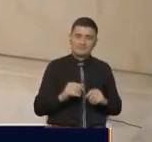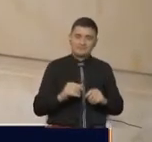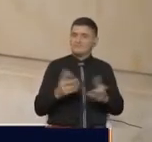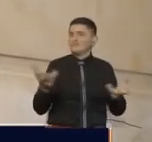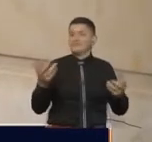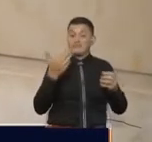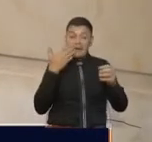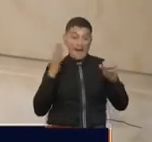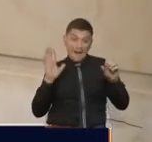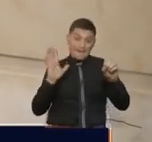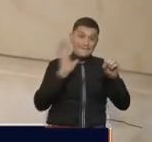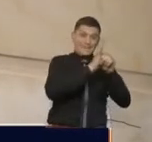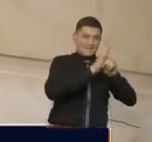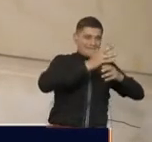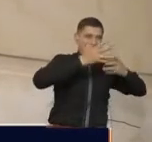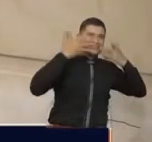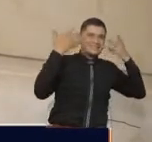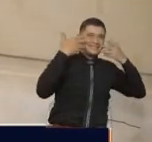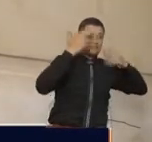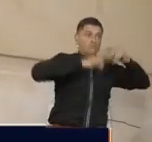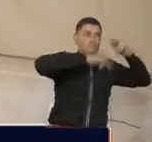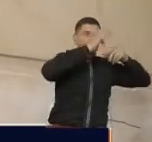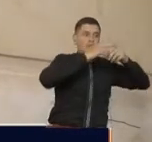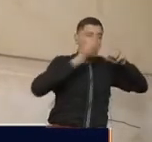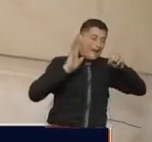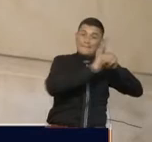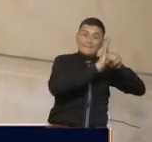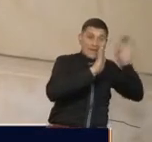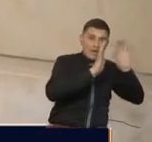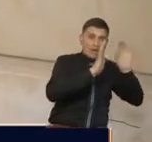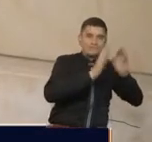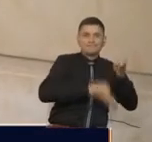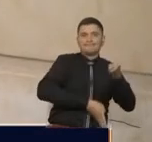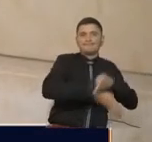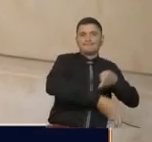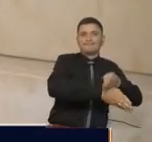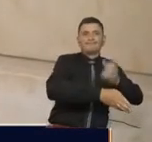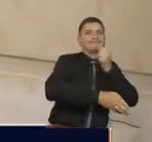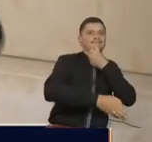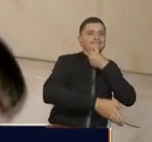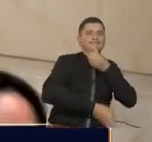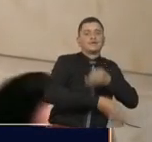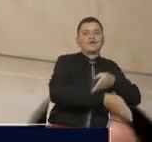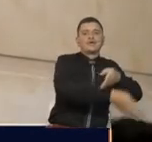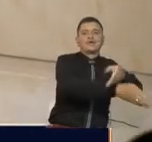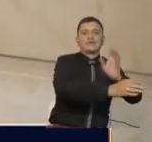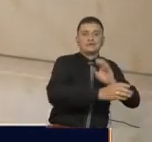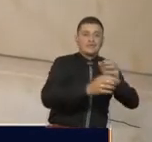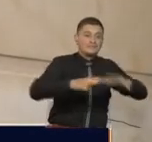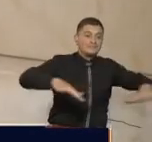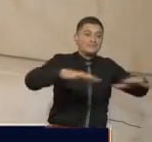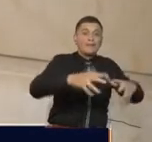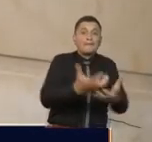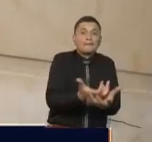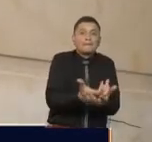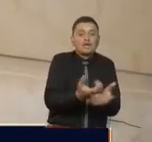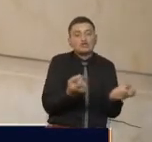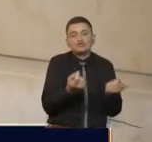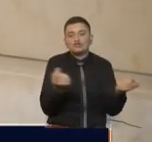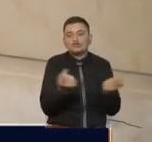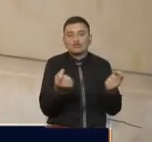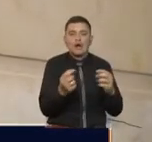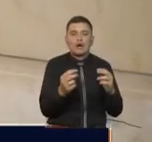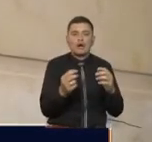Porque si no cierran Caraegato es una condena eterna a que buena parte de la comunidad de La Mojana siga viviendo a orilla de la